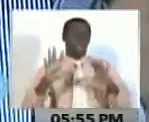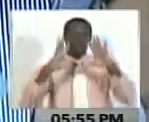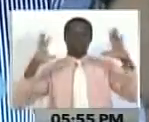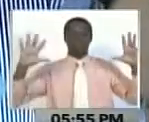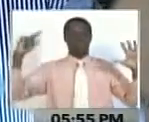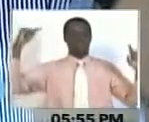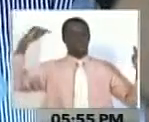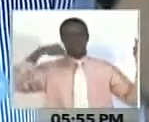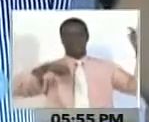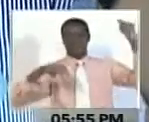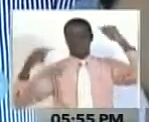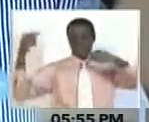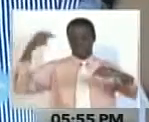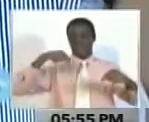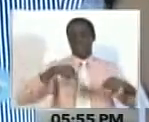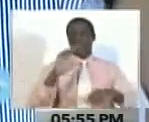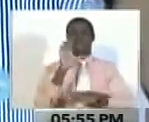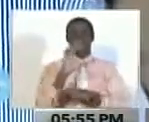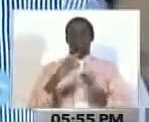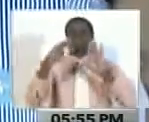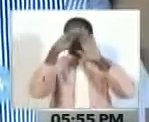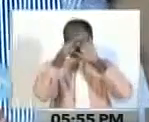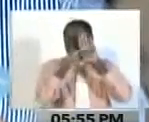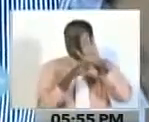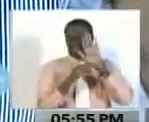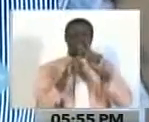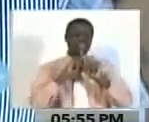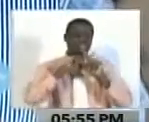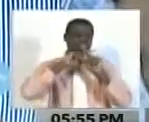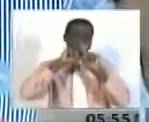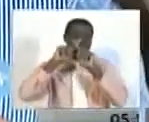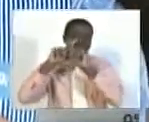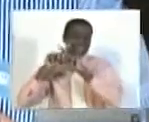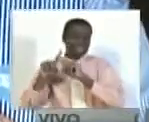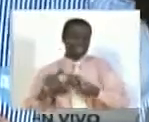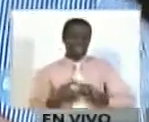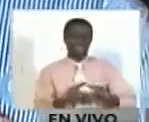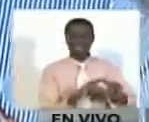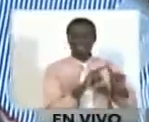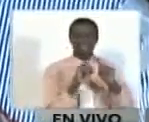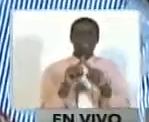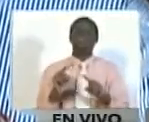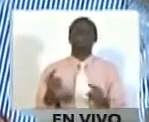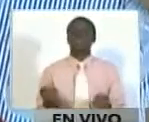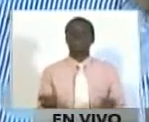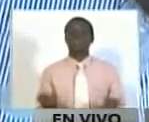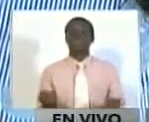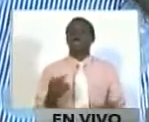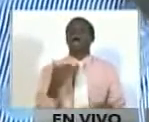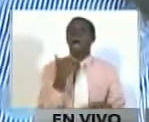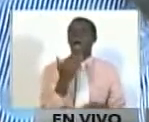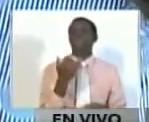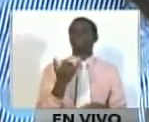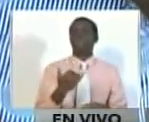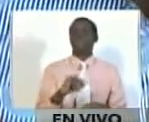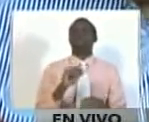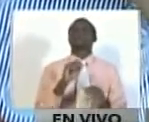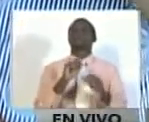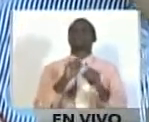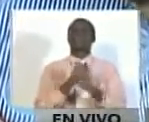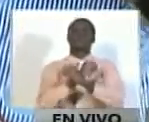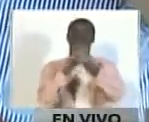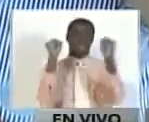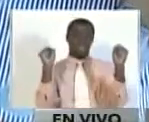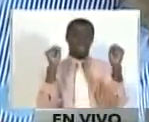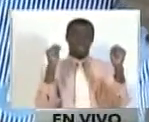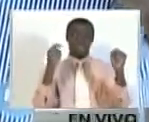La programación está bastante diversa, ¿no? Nosotros podemos hablarte de, por ejemplo, las galas, que son las que están abiertas